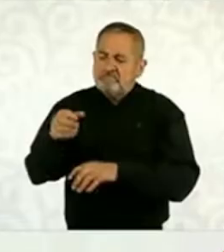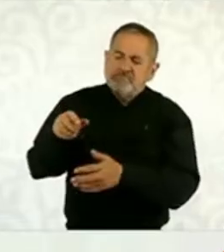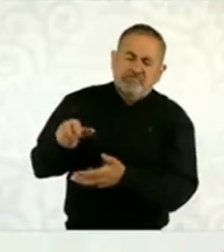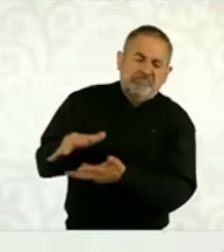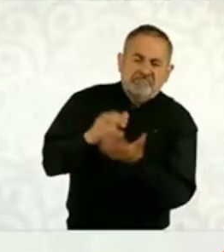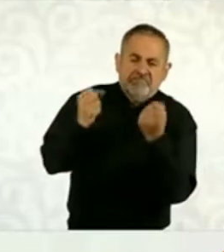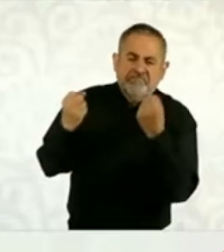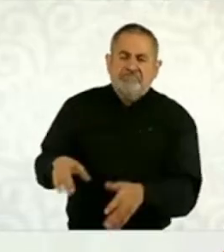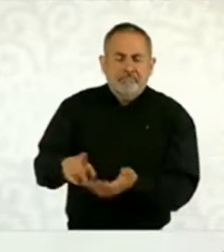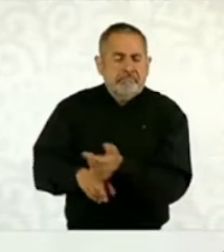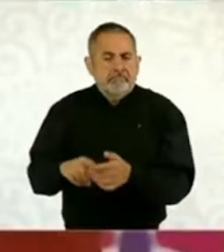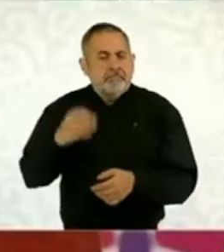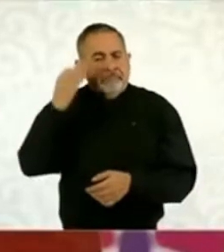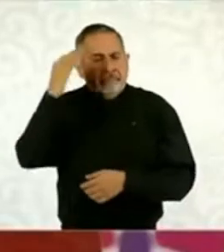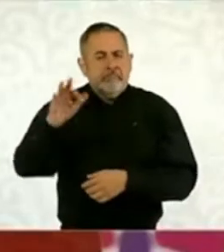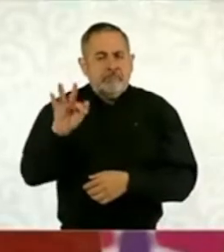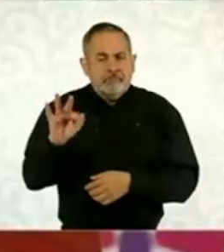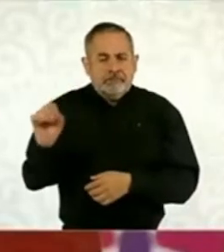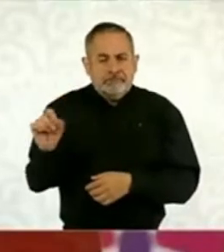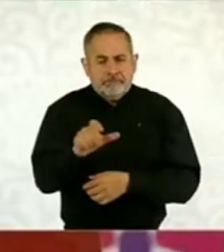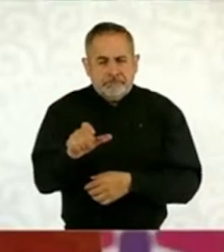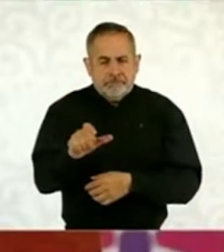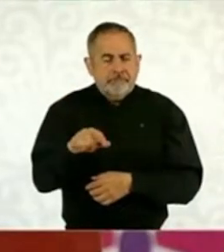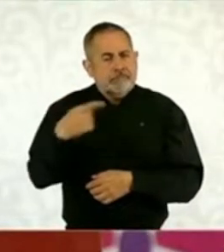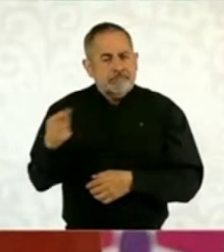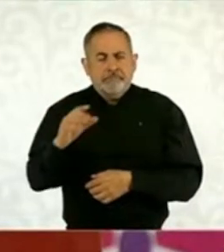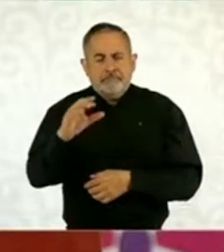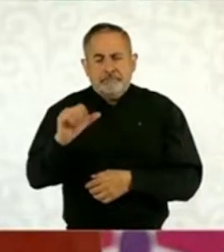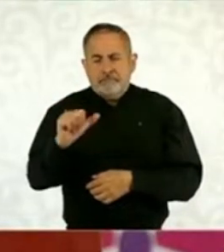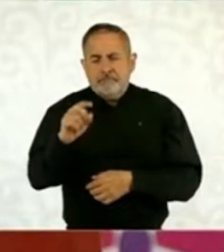sexenio de Fox y de Calderón.